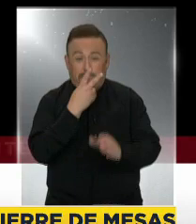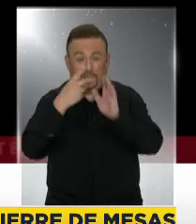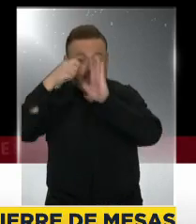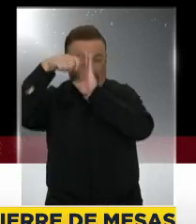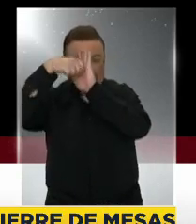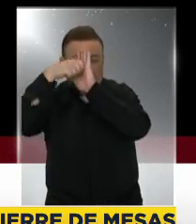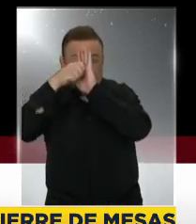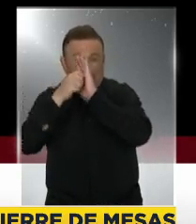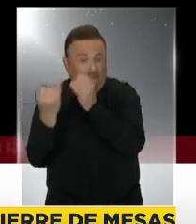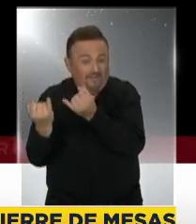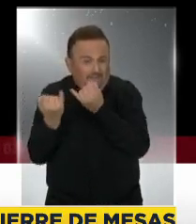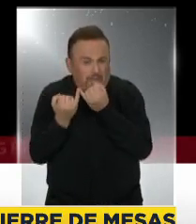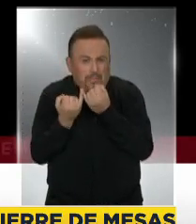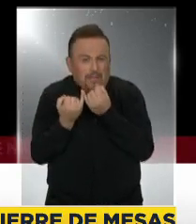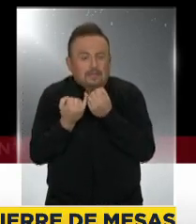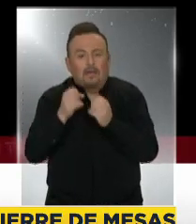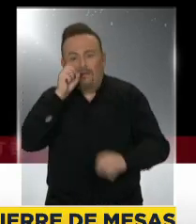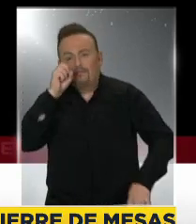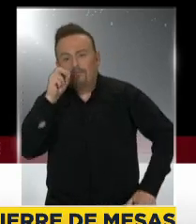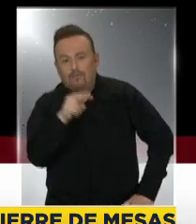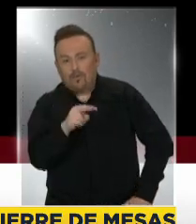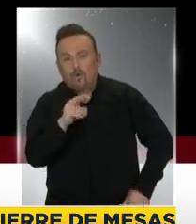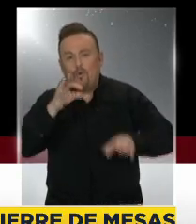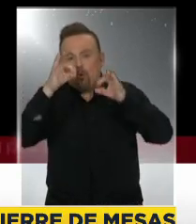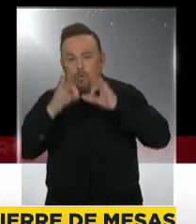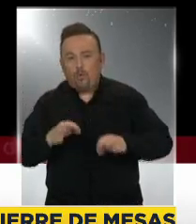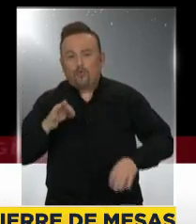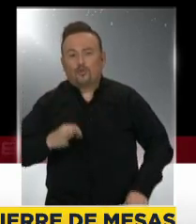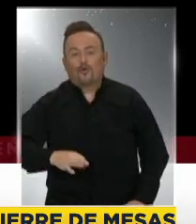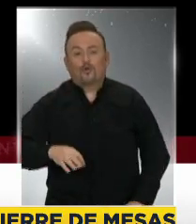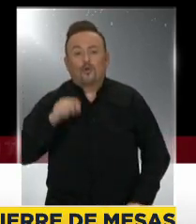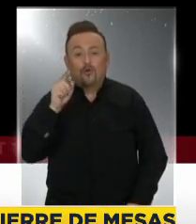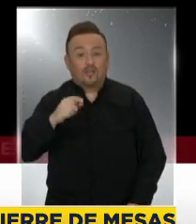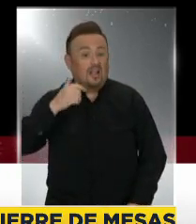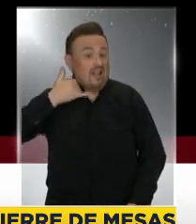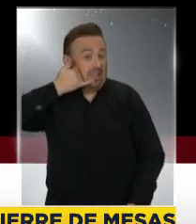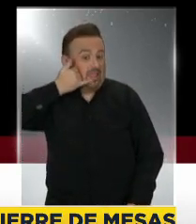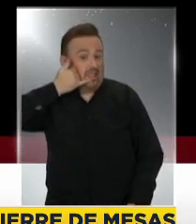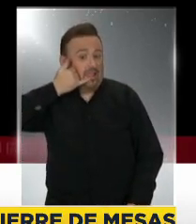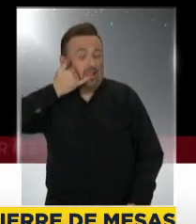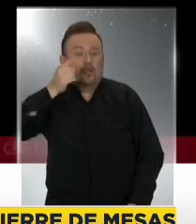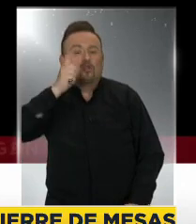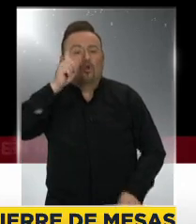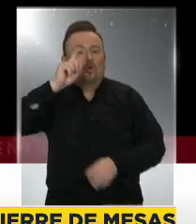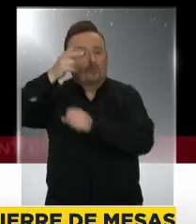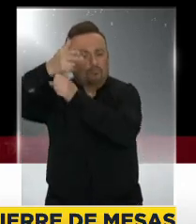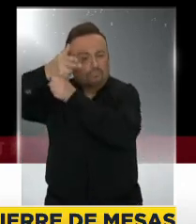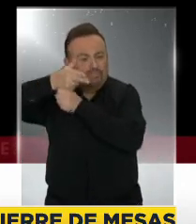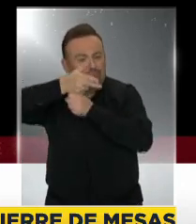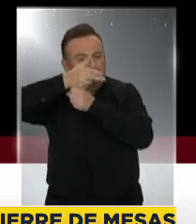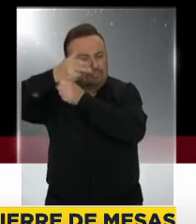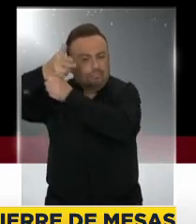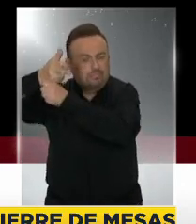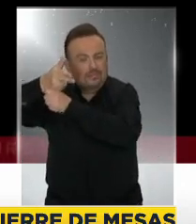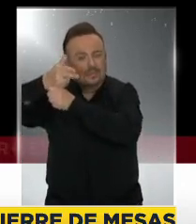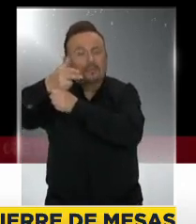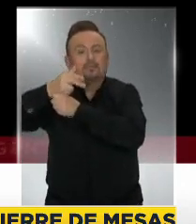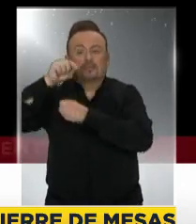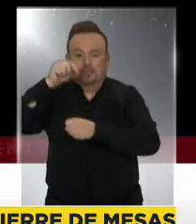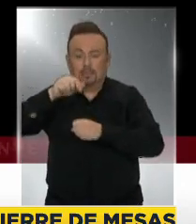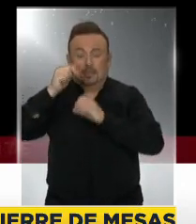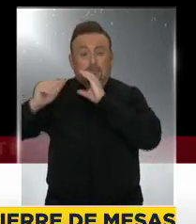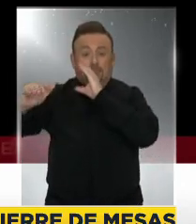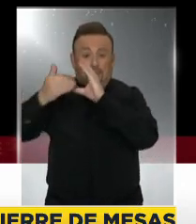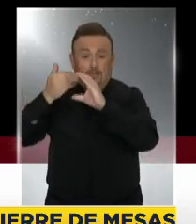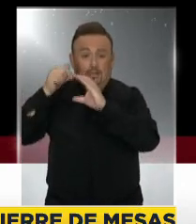Estamos recién recabando ahí los primeros antecedentes. Y mira que están captadas por un teléfono celular, por lo que, o nos pasaron a nosotros esas imágenes. No, nos entregaron esas